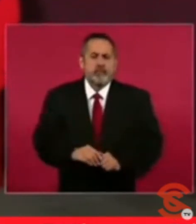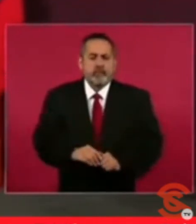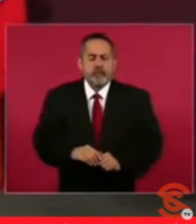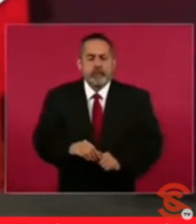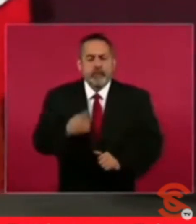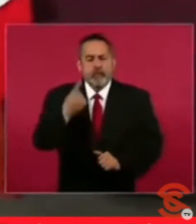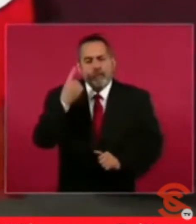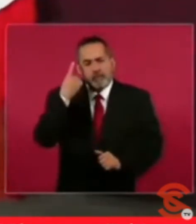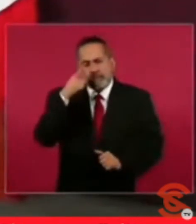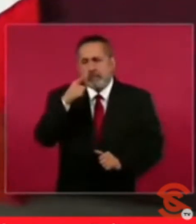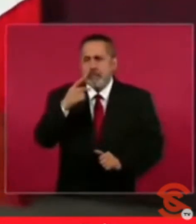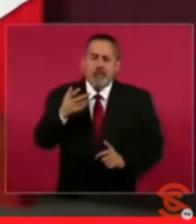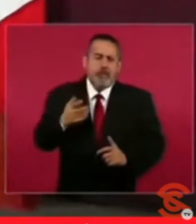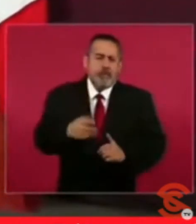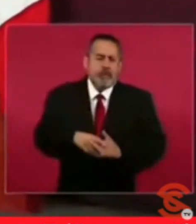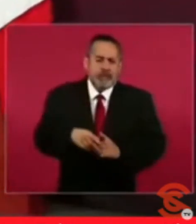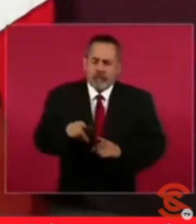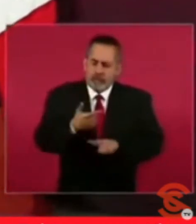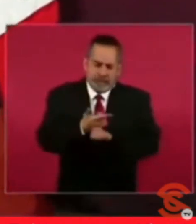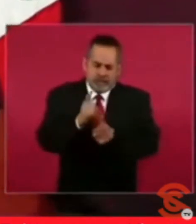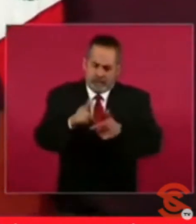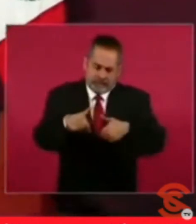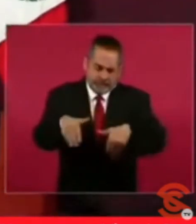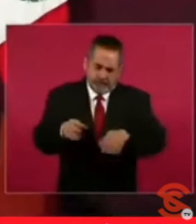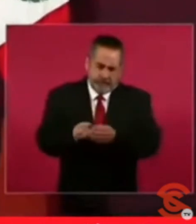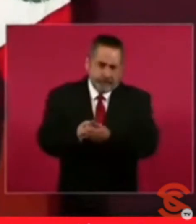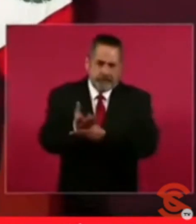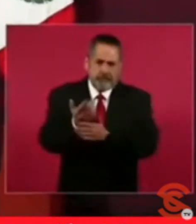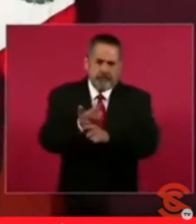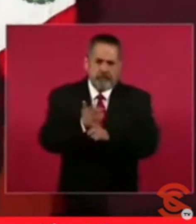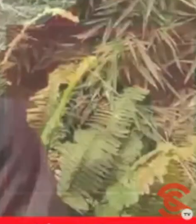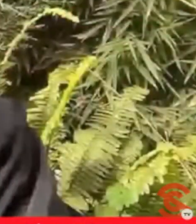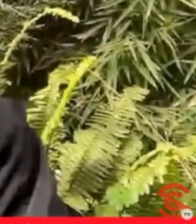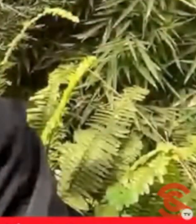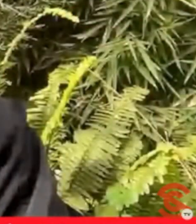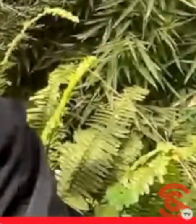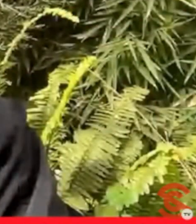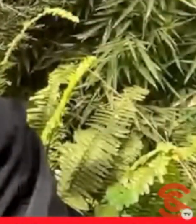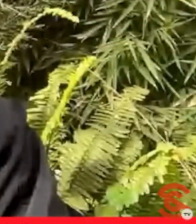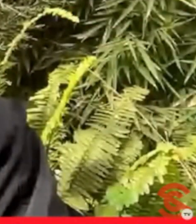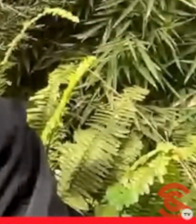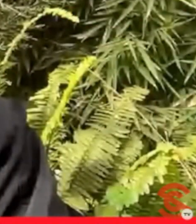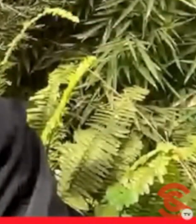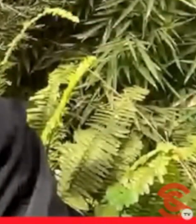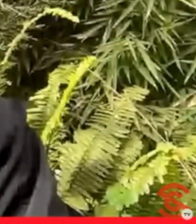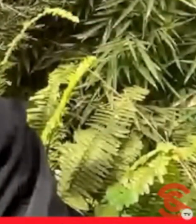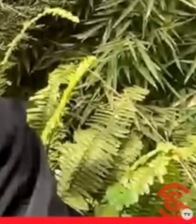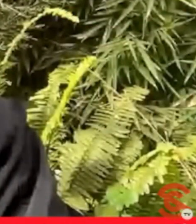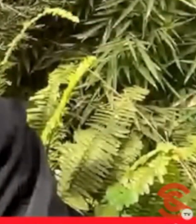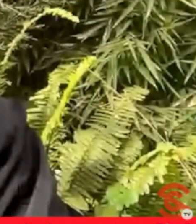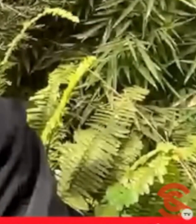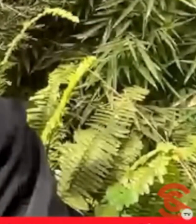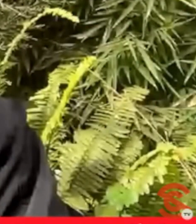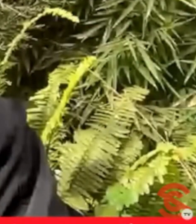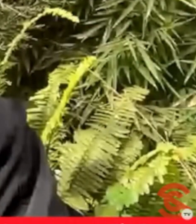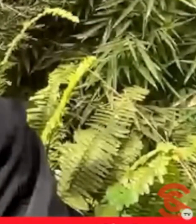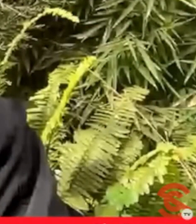procurara su libertad. A ver, ponle pausa, David, ponle pausa. No me lo cortes, ponle pausa.